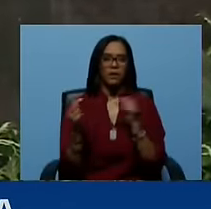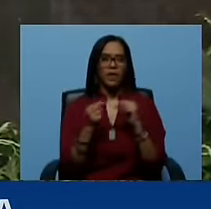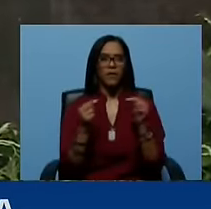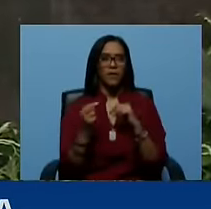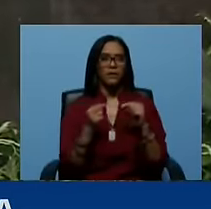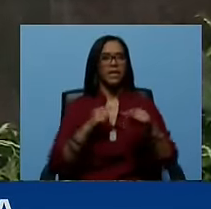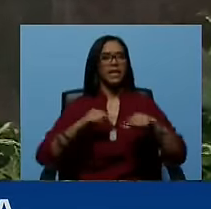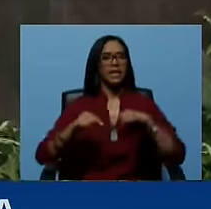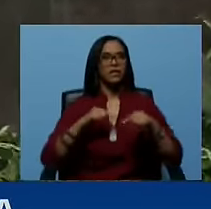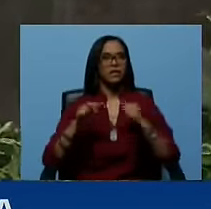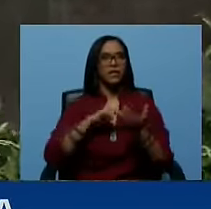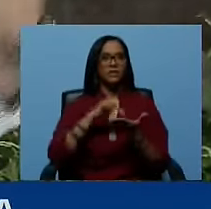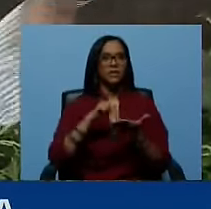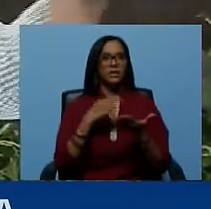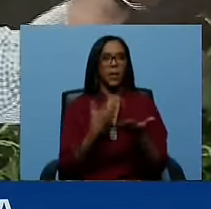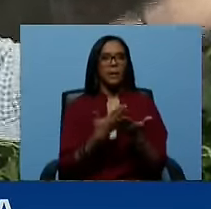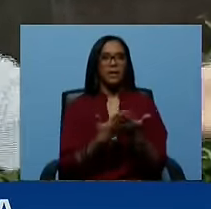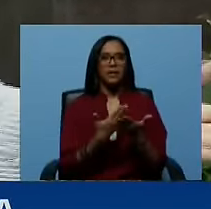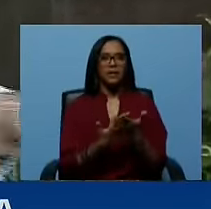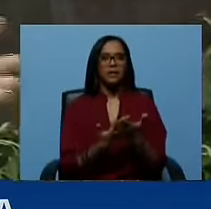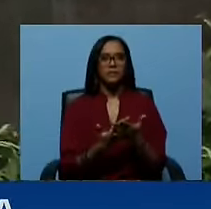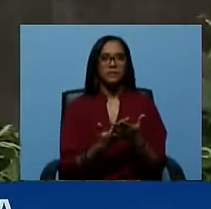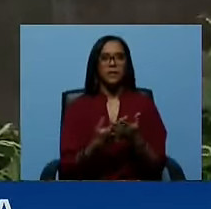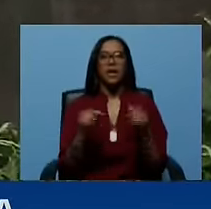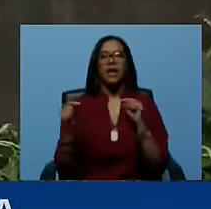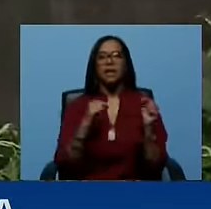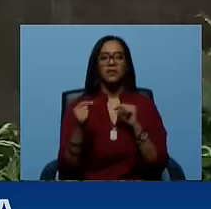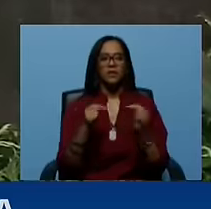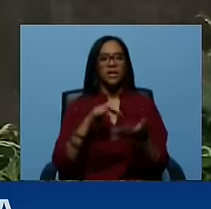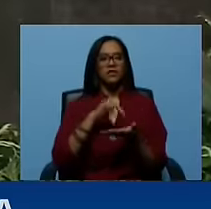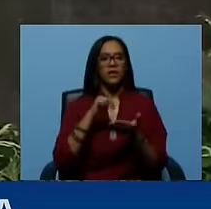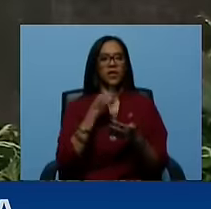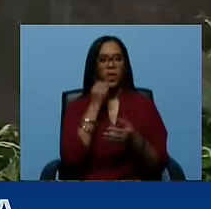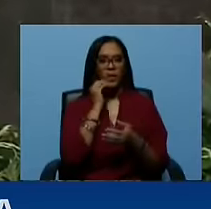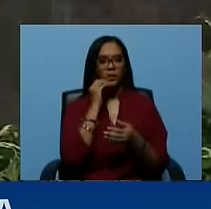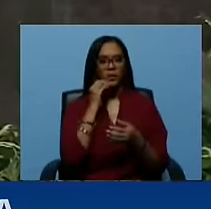Dirección Nacional del Partido, lo debatan en la Dirección Nacional de la Juventud.